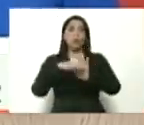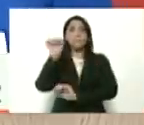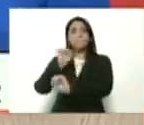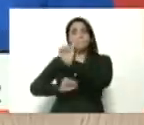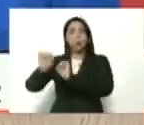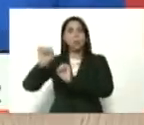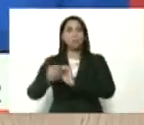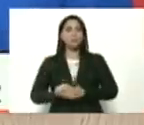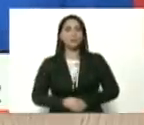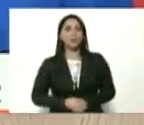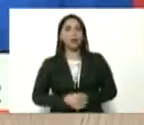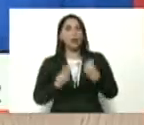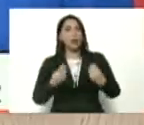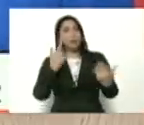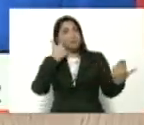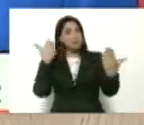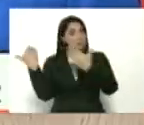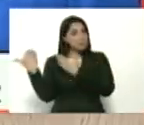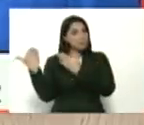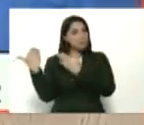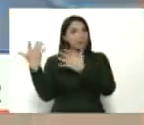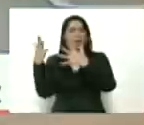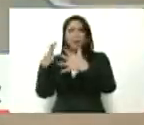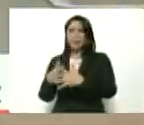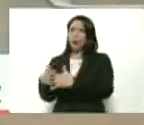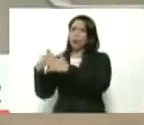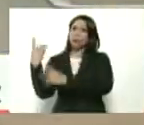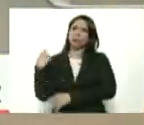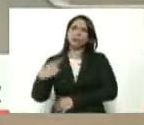prevención. Como ustedes ven hoy, Estados Unidos tiene